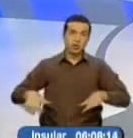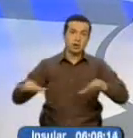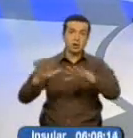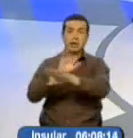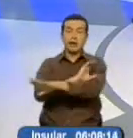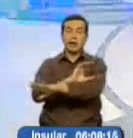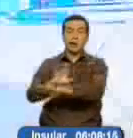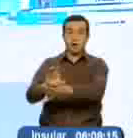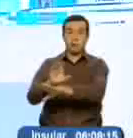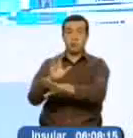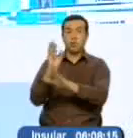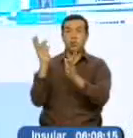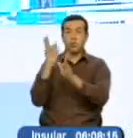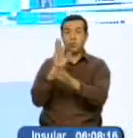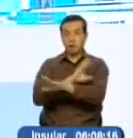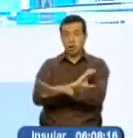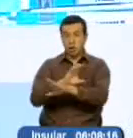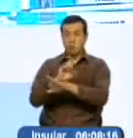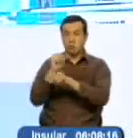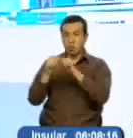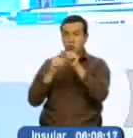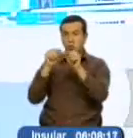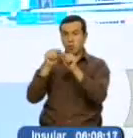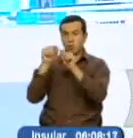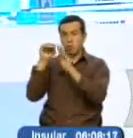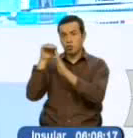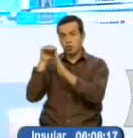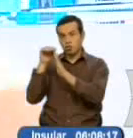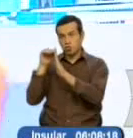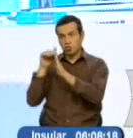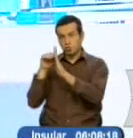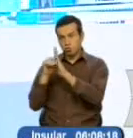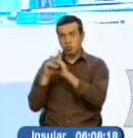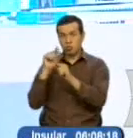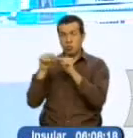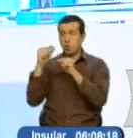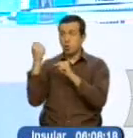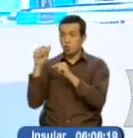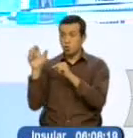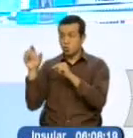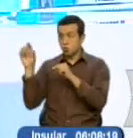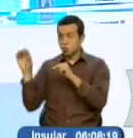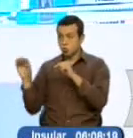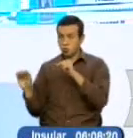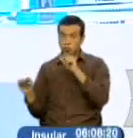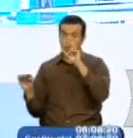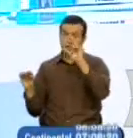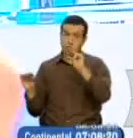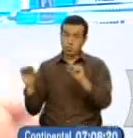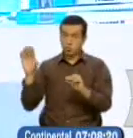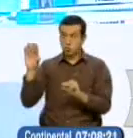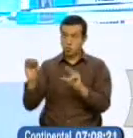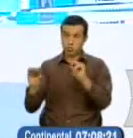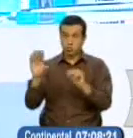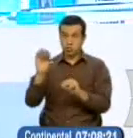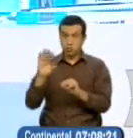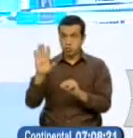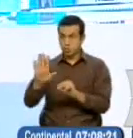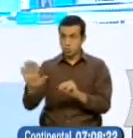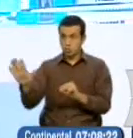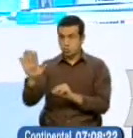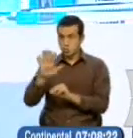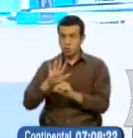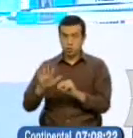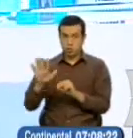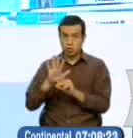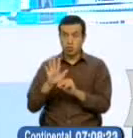tienen su declinación natural. Entonces, conforme otros campos van declinando, estos campos compensarían la